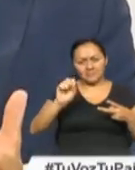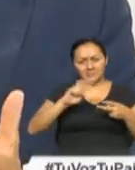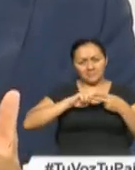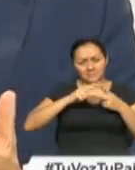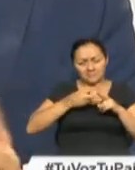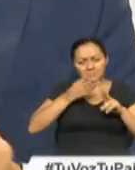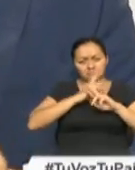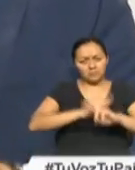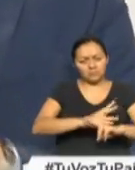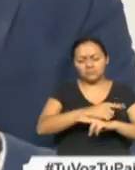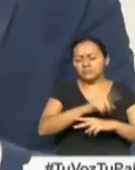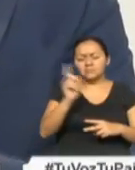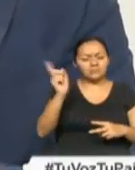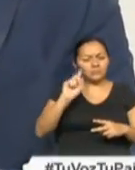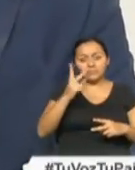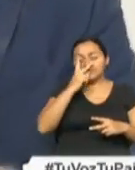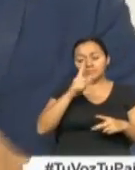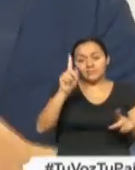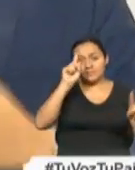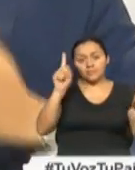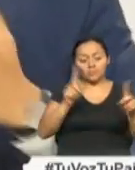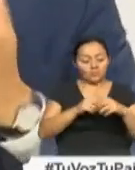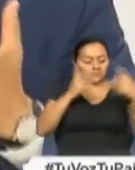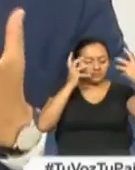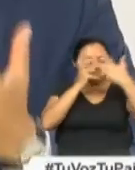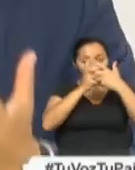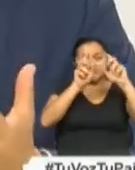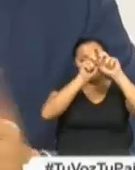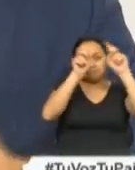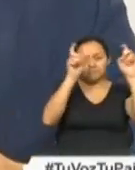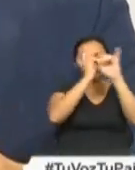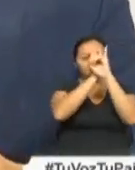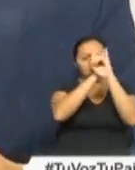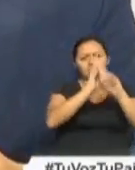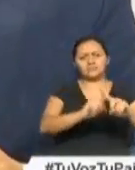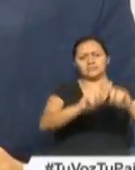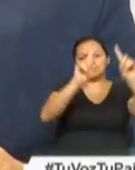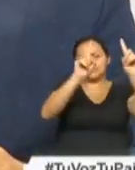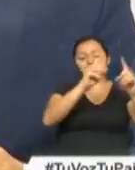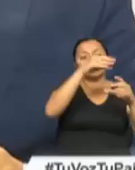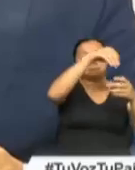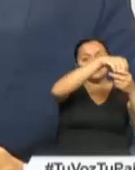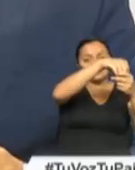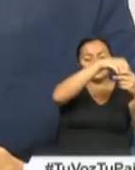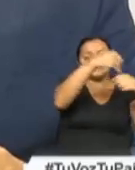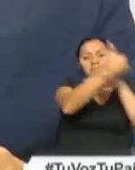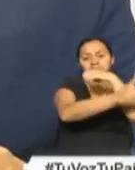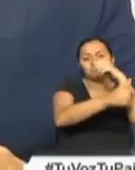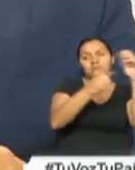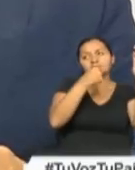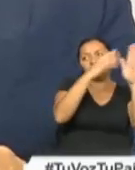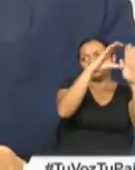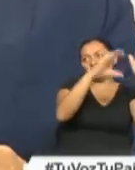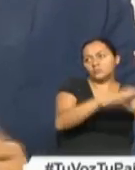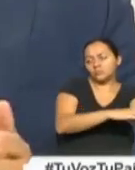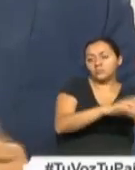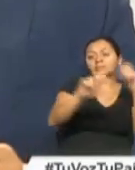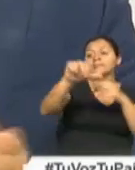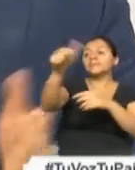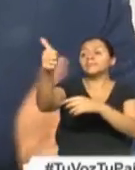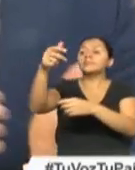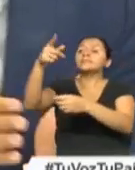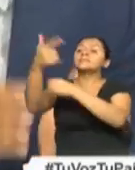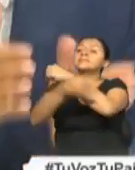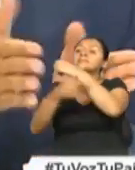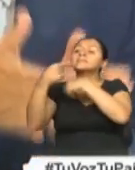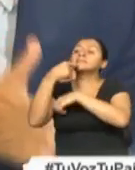No, se trata de llegar a acuerdos con Odebrecht, diferente institucionalidad. En un lugar podría decir solamente la Fiscalía, otro lugar la Procuraduría.